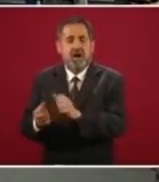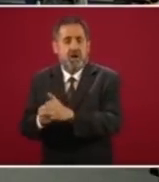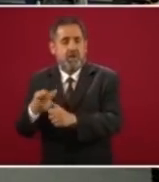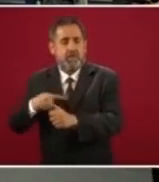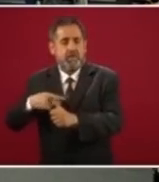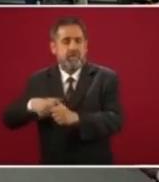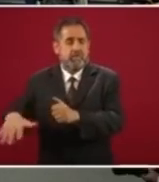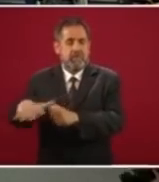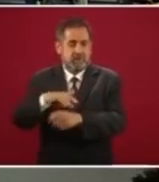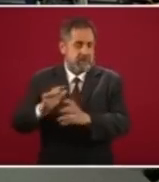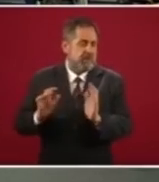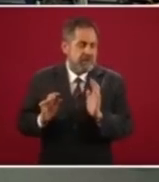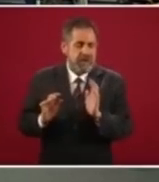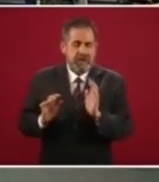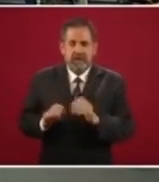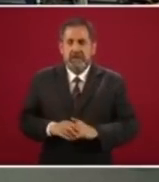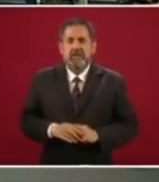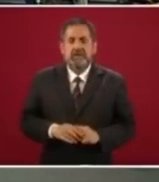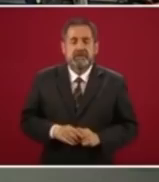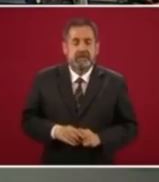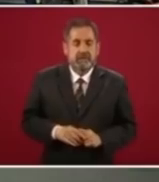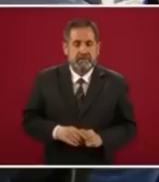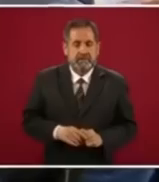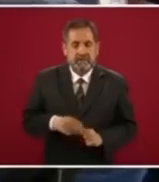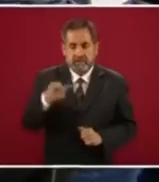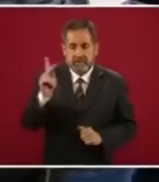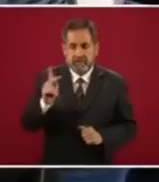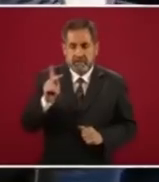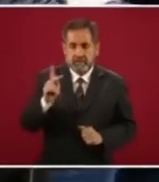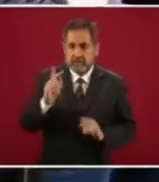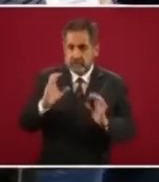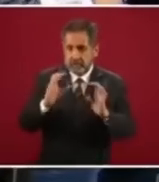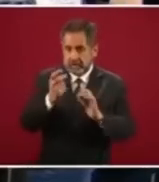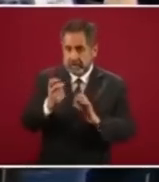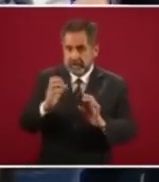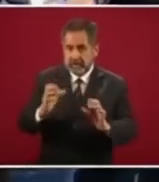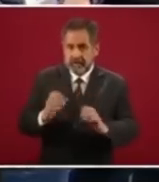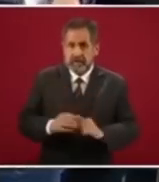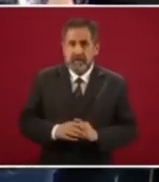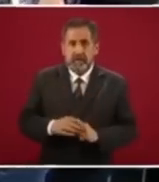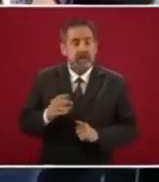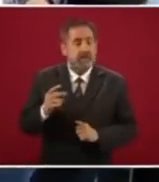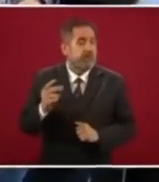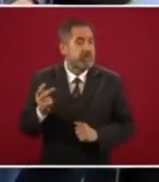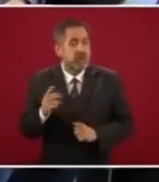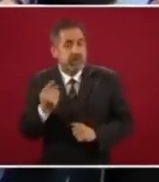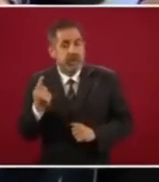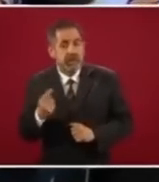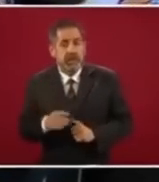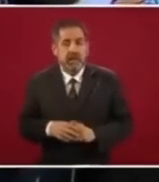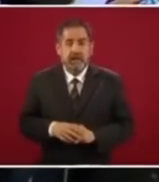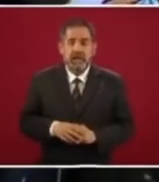y a los grupos de intereses creados. Pero cuidar eso, porque si no,